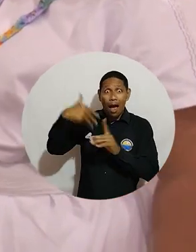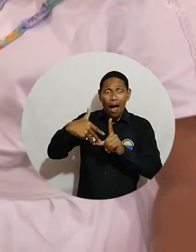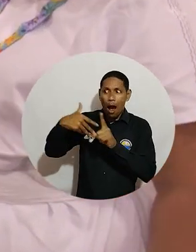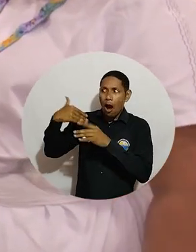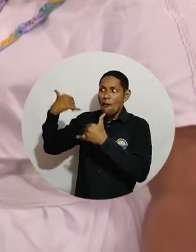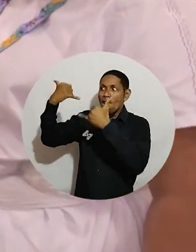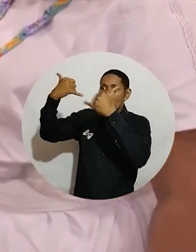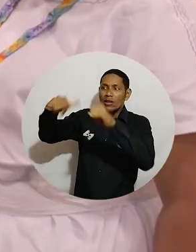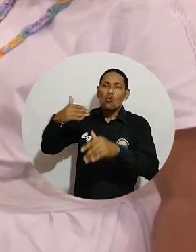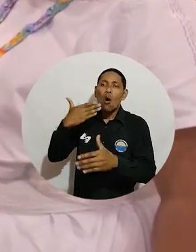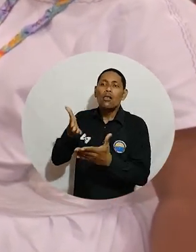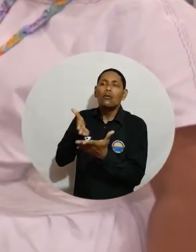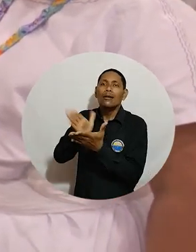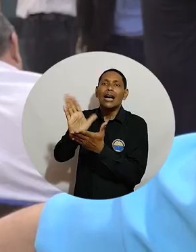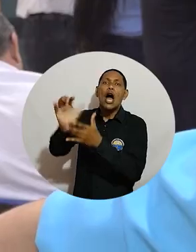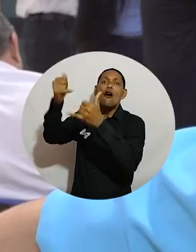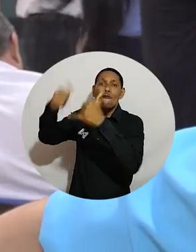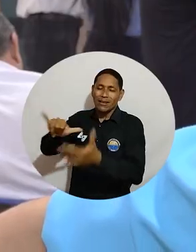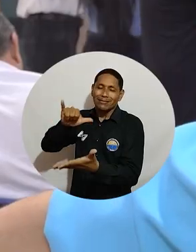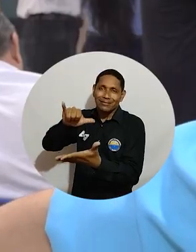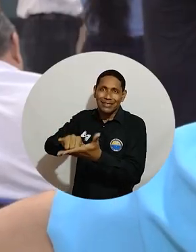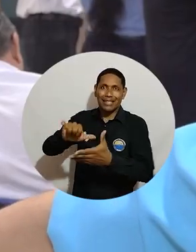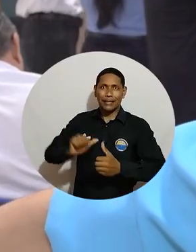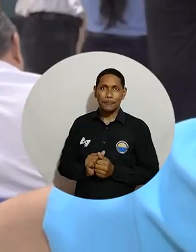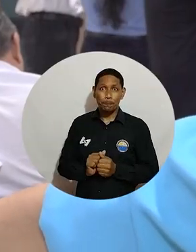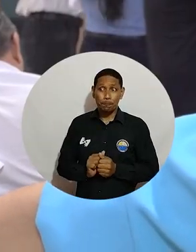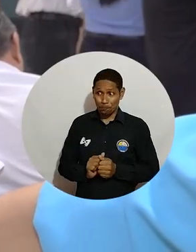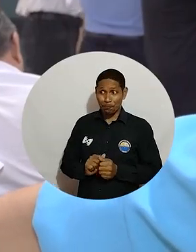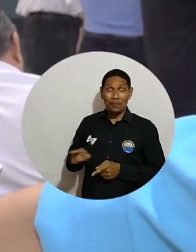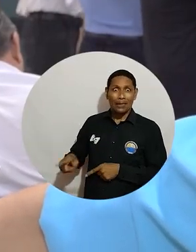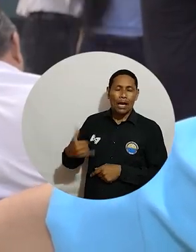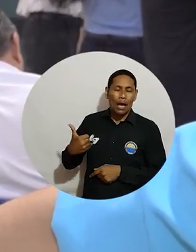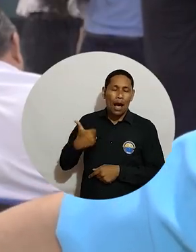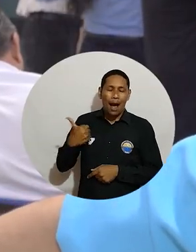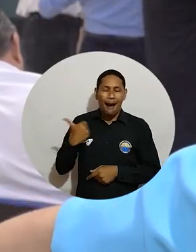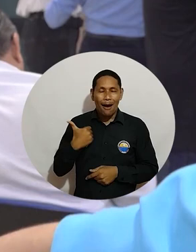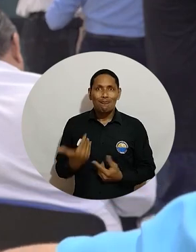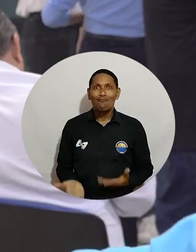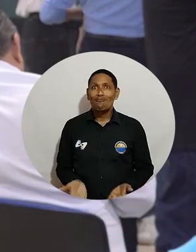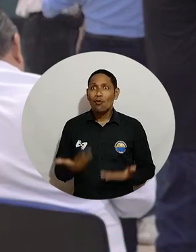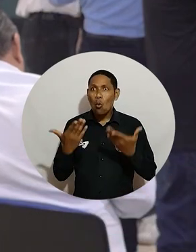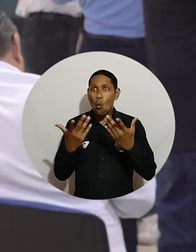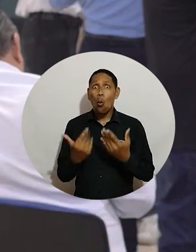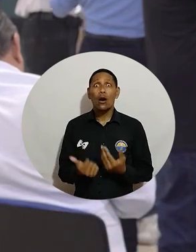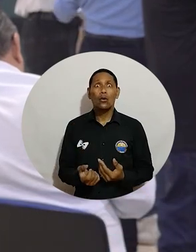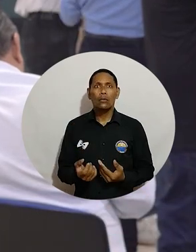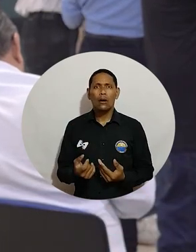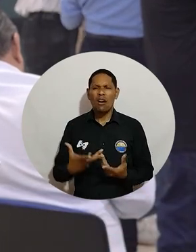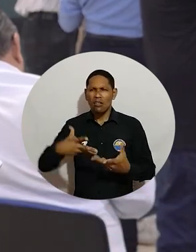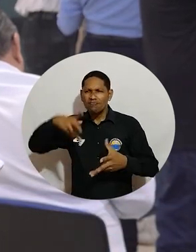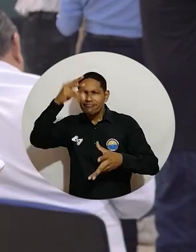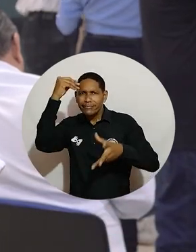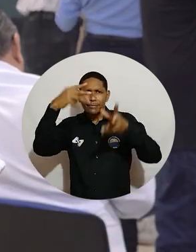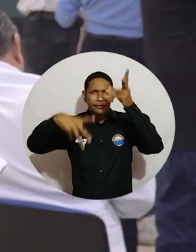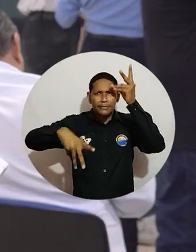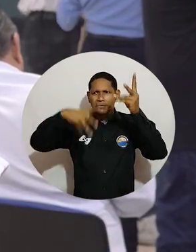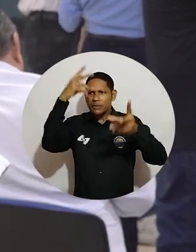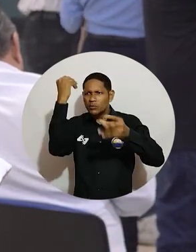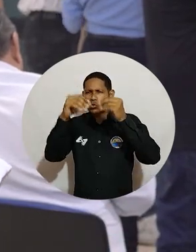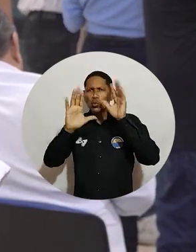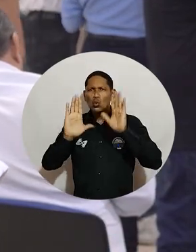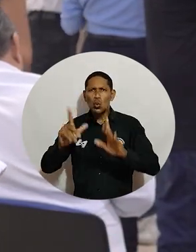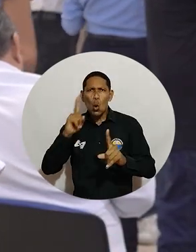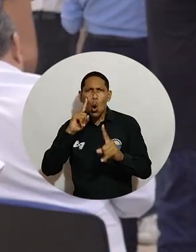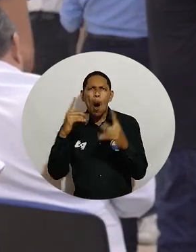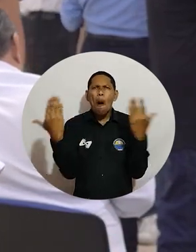término de su formación académica. Esta es una gran oportunidad que ella empiece a